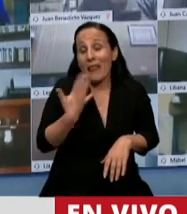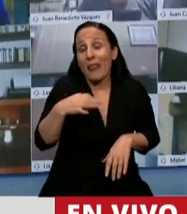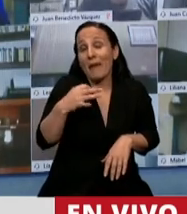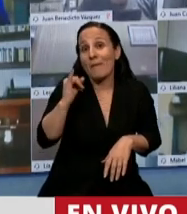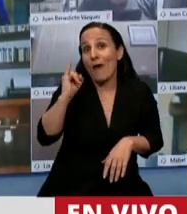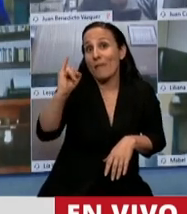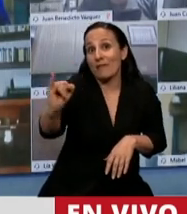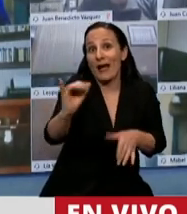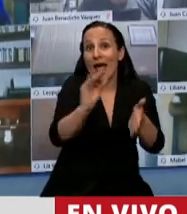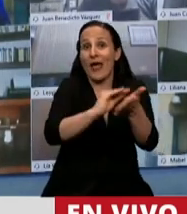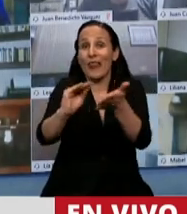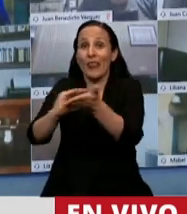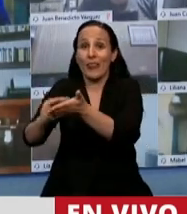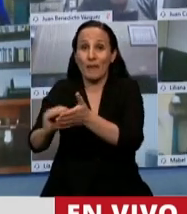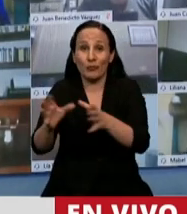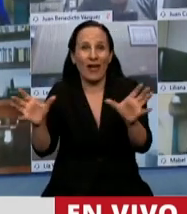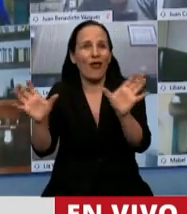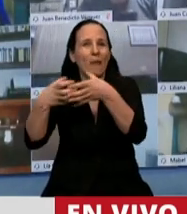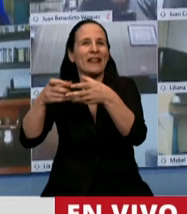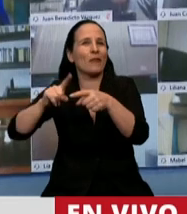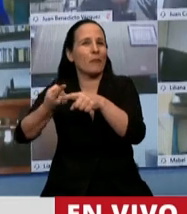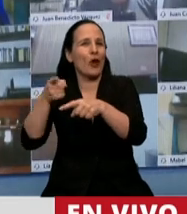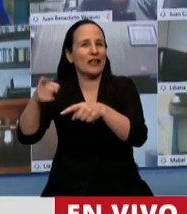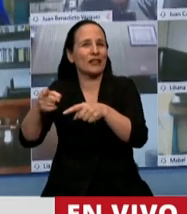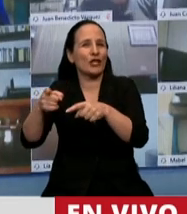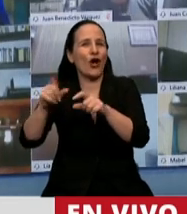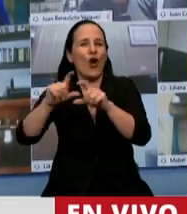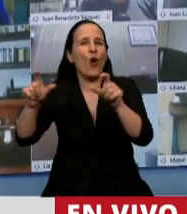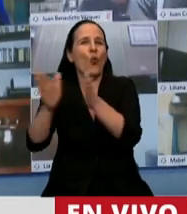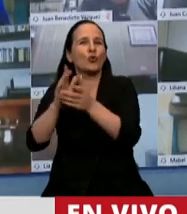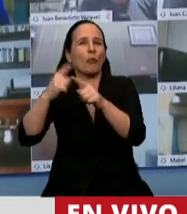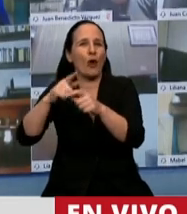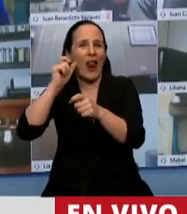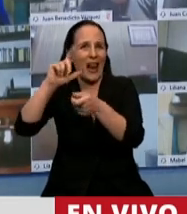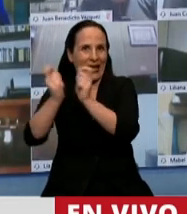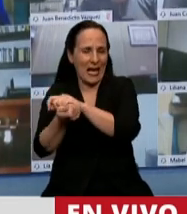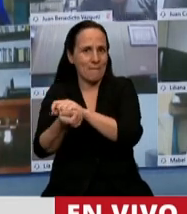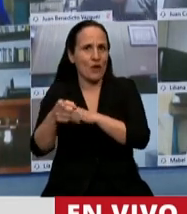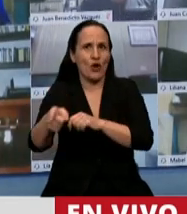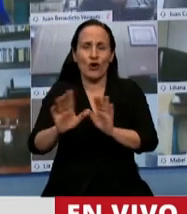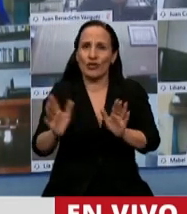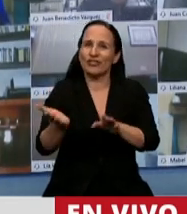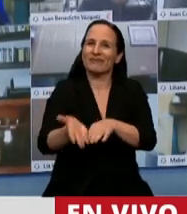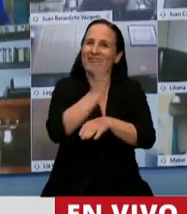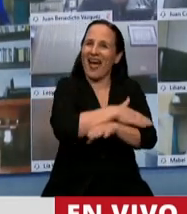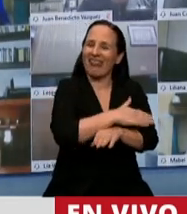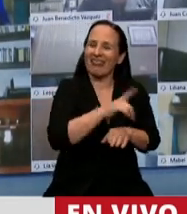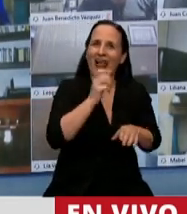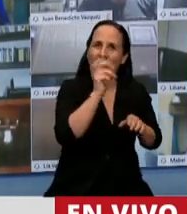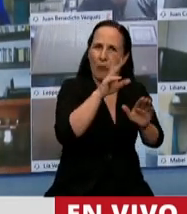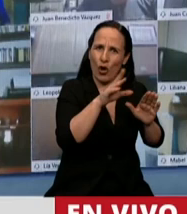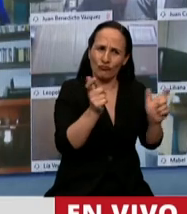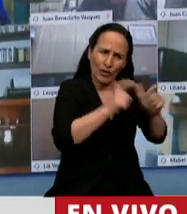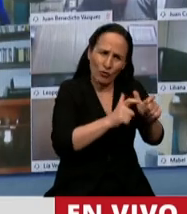decirles a los diputados de Juntos por el Cambio que en labor parlamentaria se definió tratar